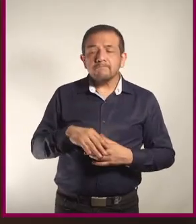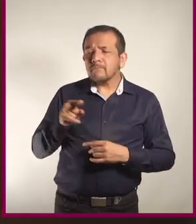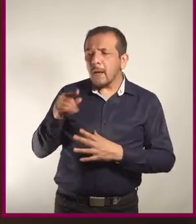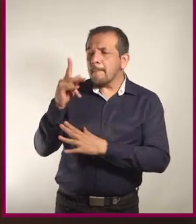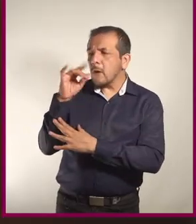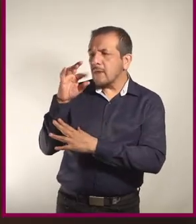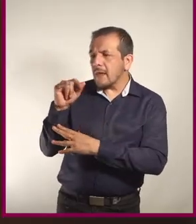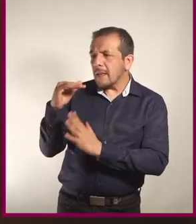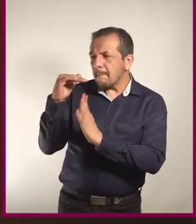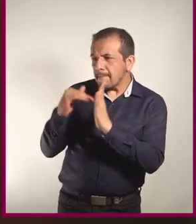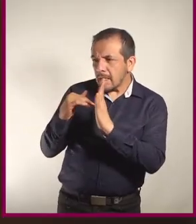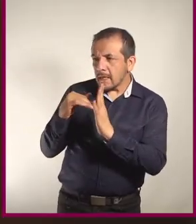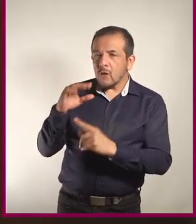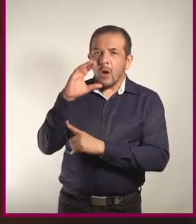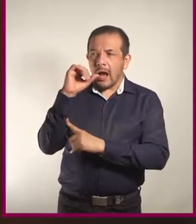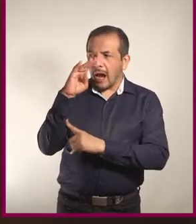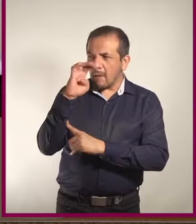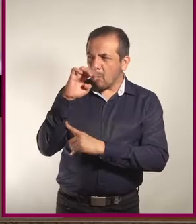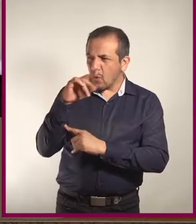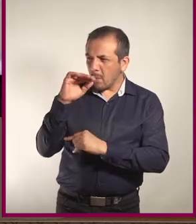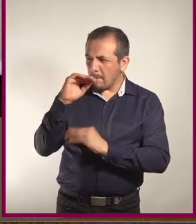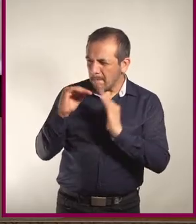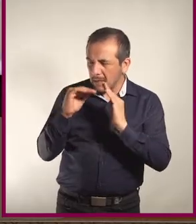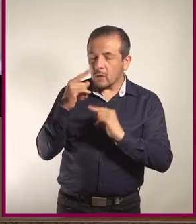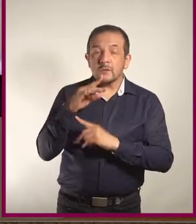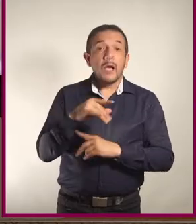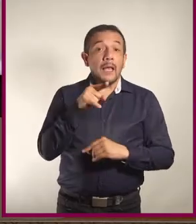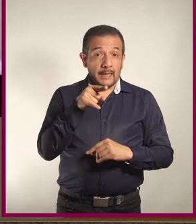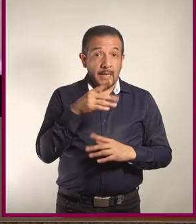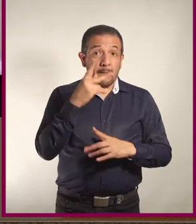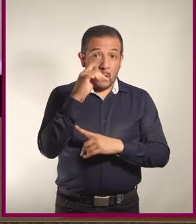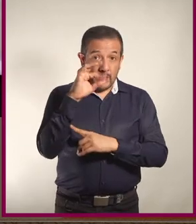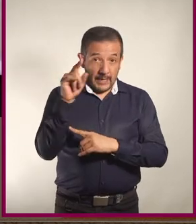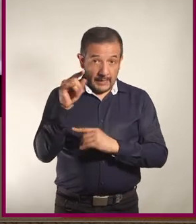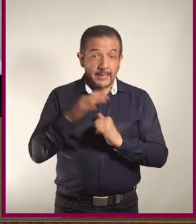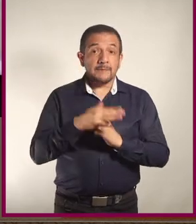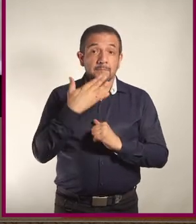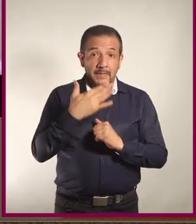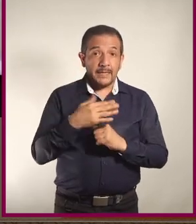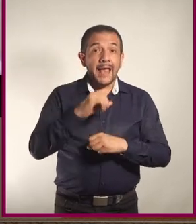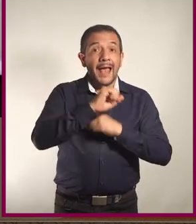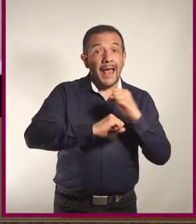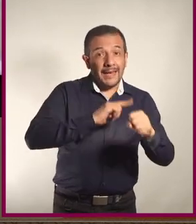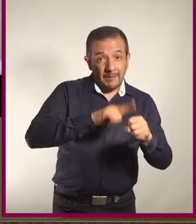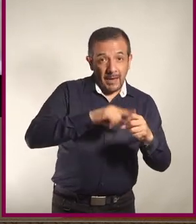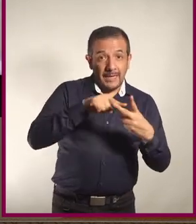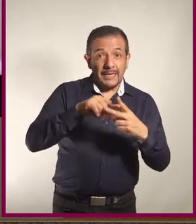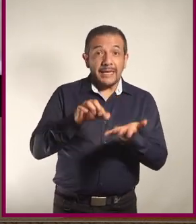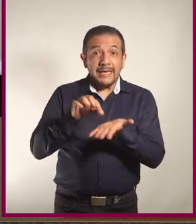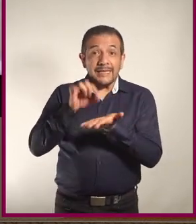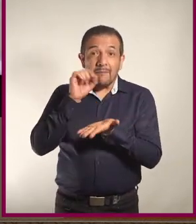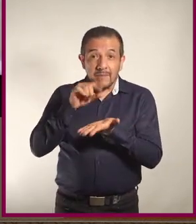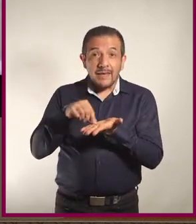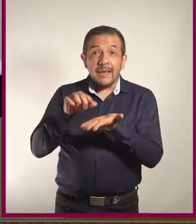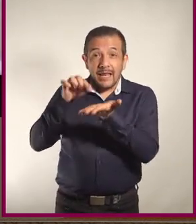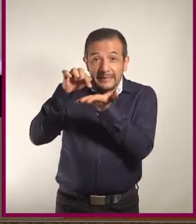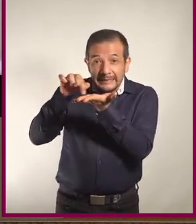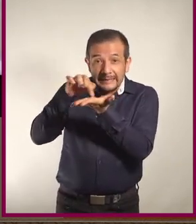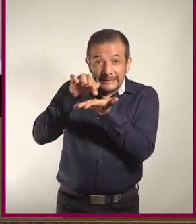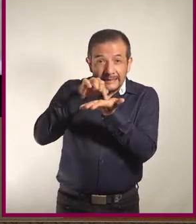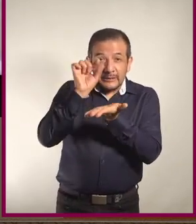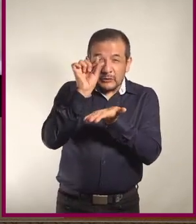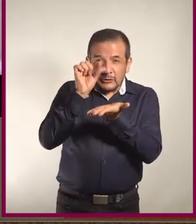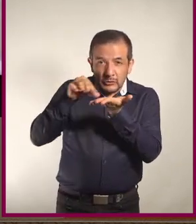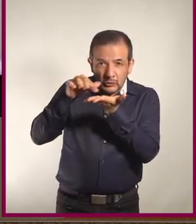es la proteína con menor huella de carbono? Los alimentos que más proteína contienen son los alimentos de origen animal y las leguminosas, como ya